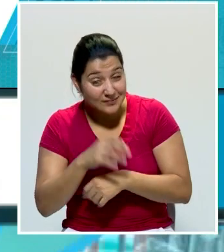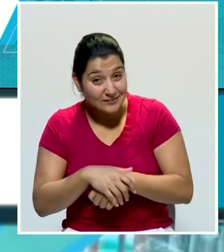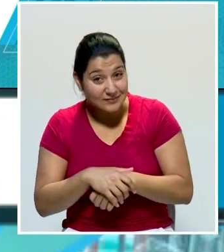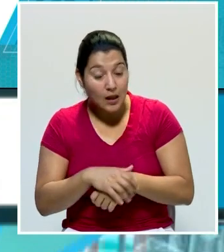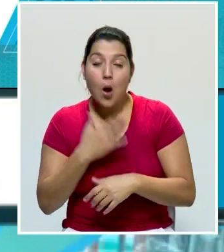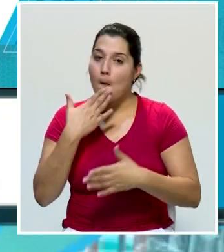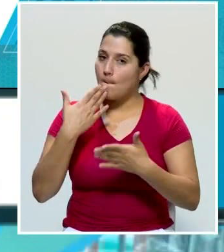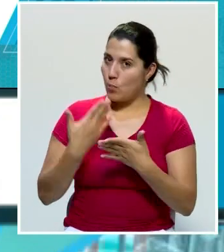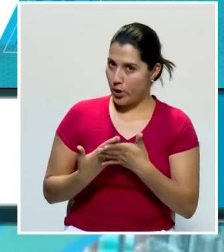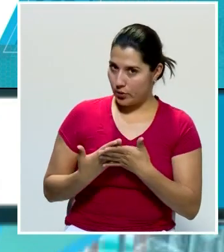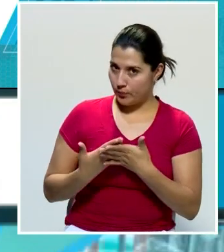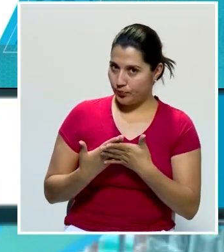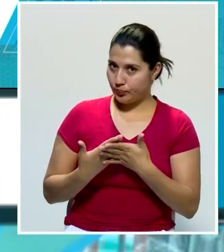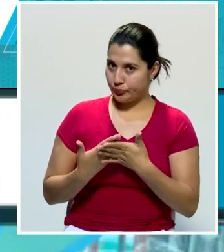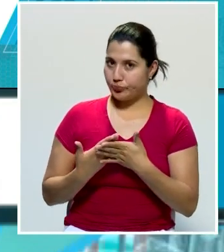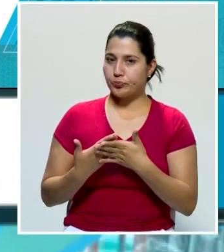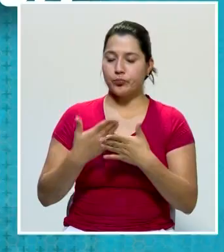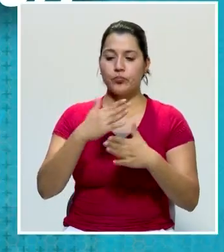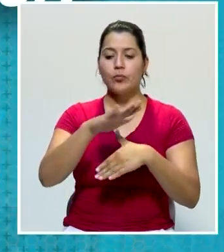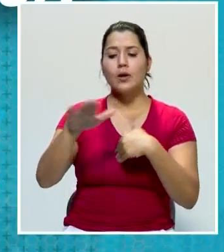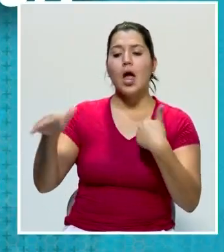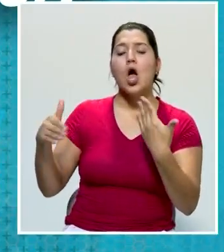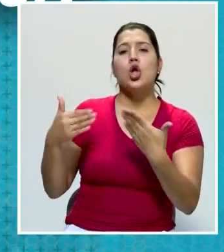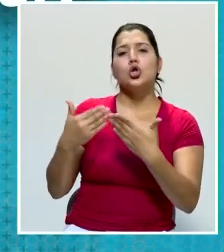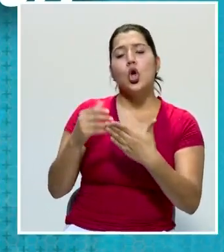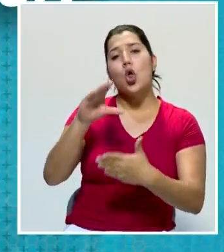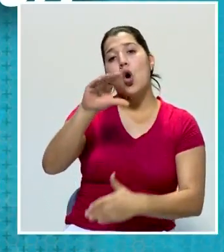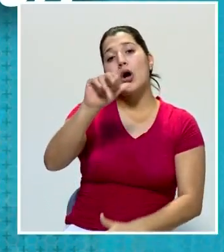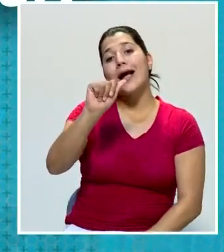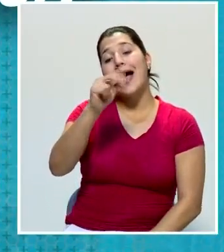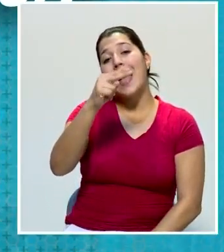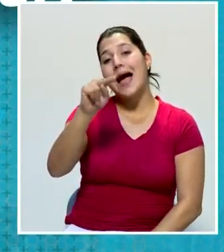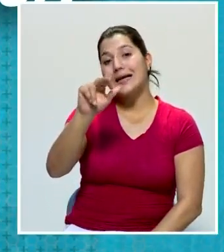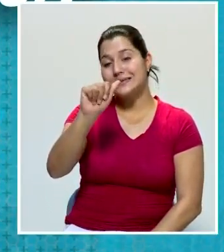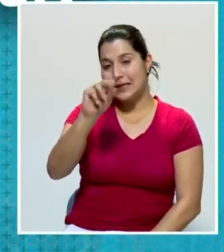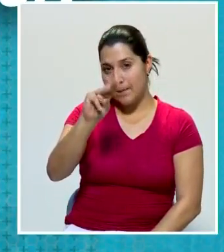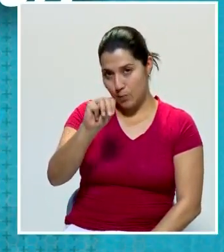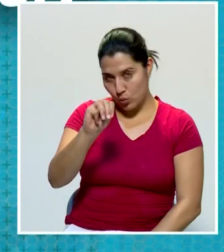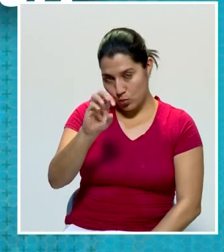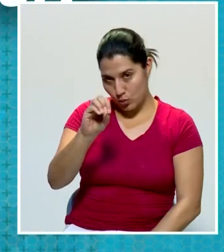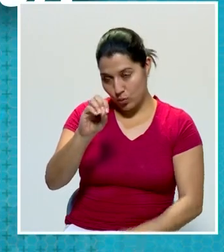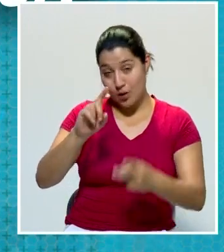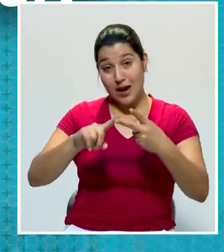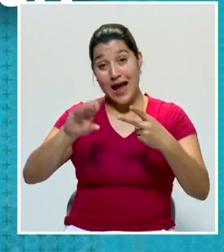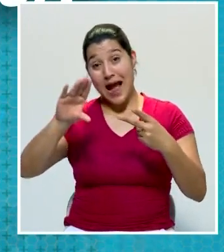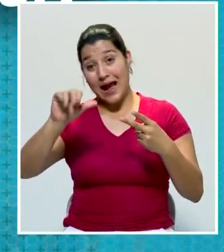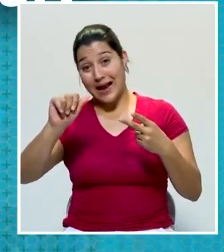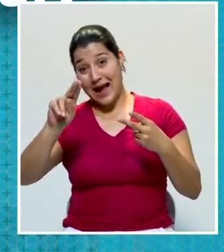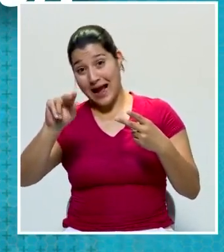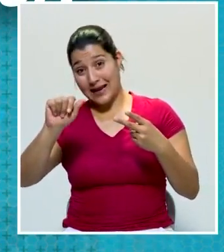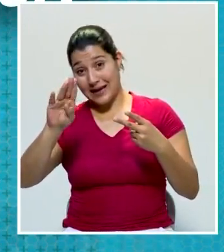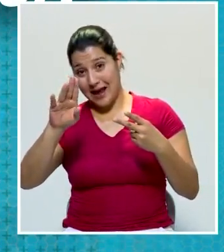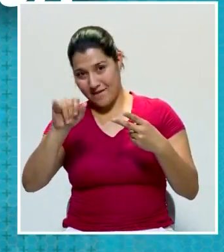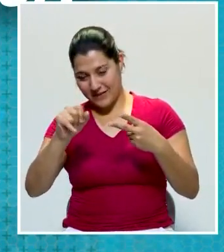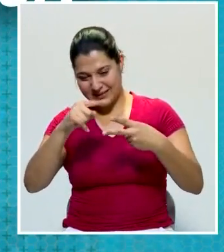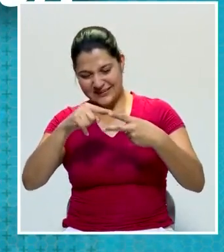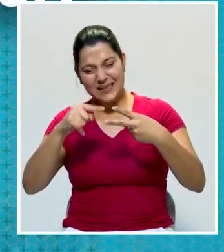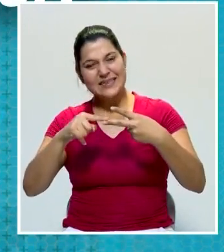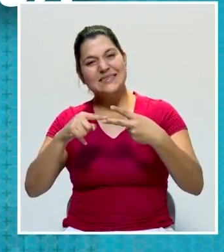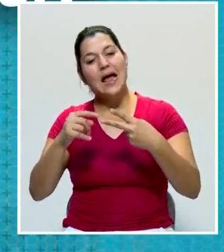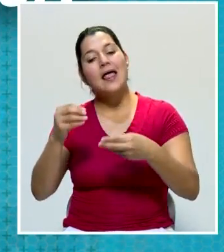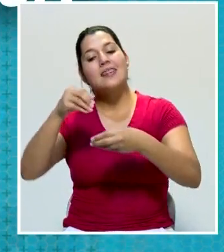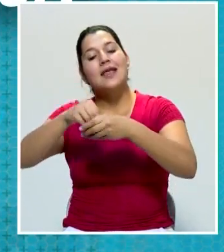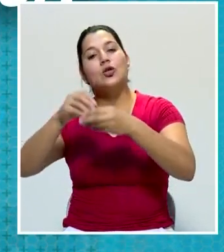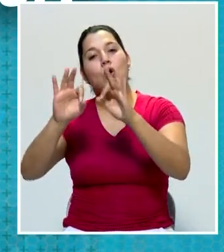Bueno, todo lo que es el cáñamo y el cannabis pertenecen a la familia de las cannabidáceas